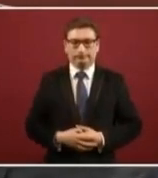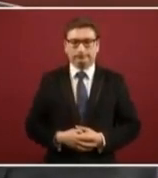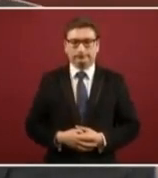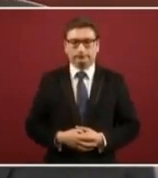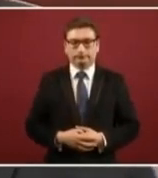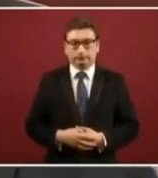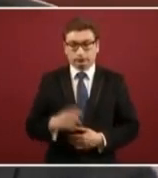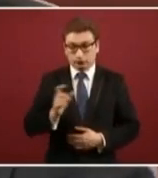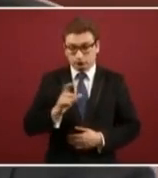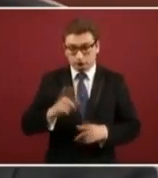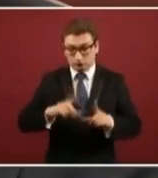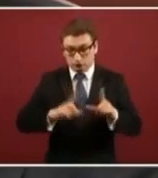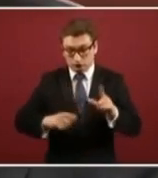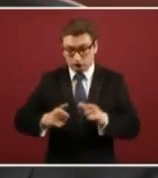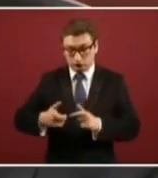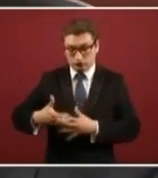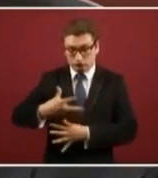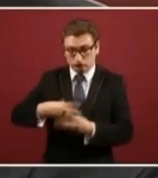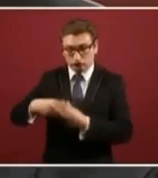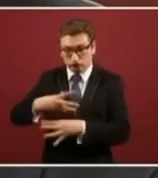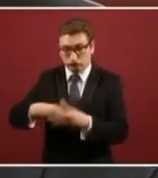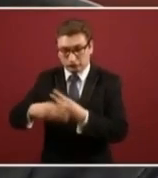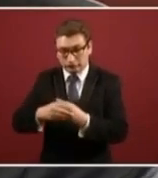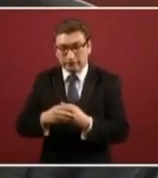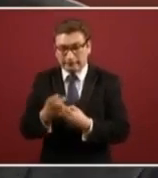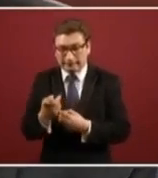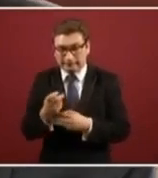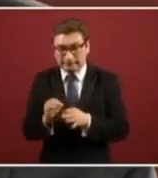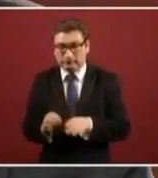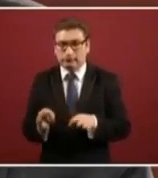en producción nacional tenga una prioridad,